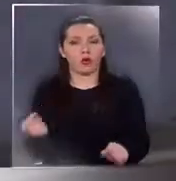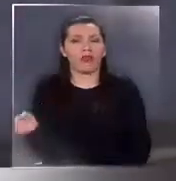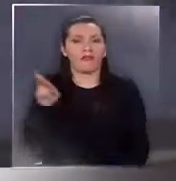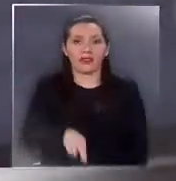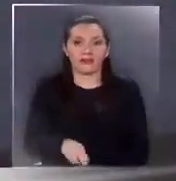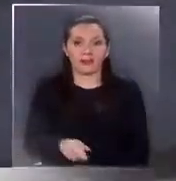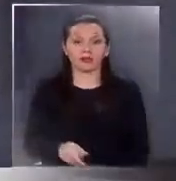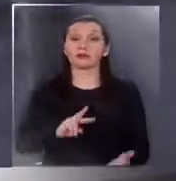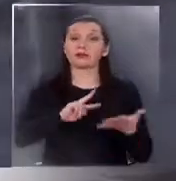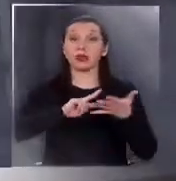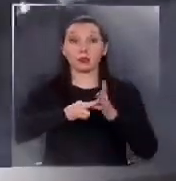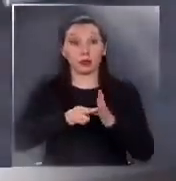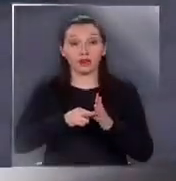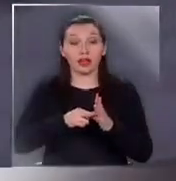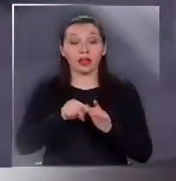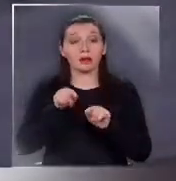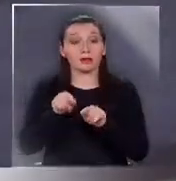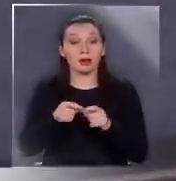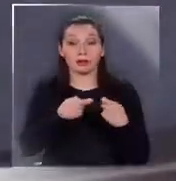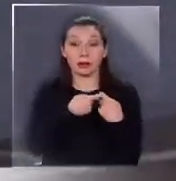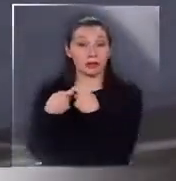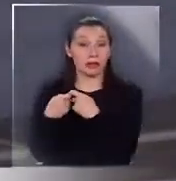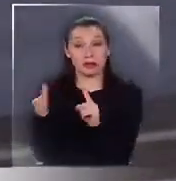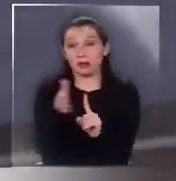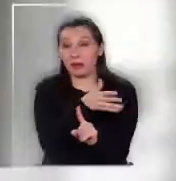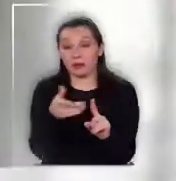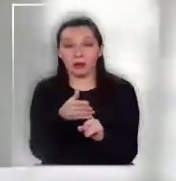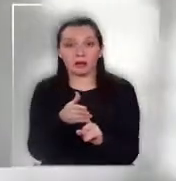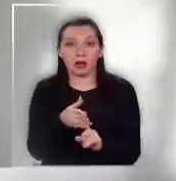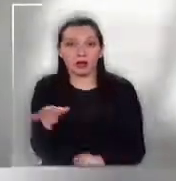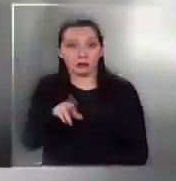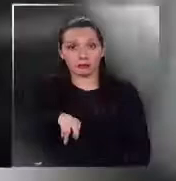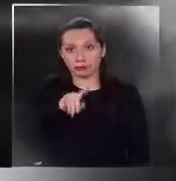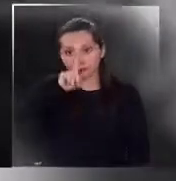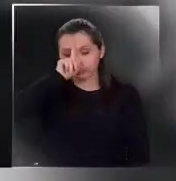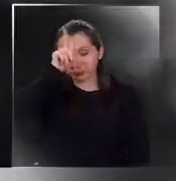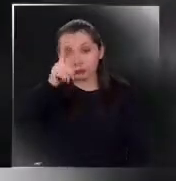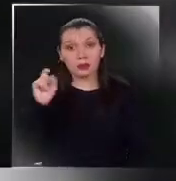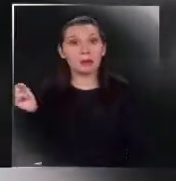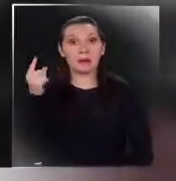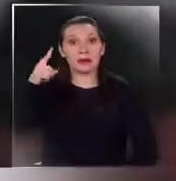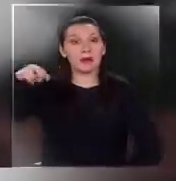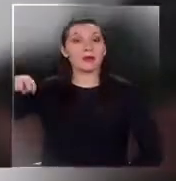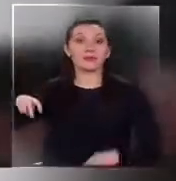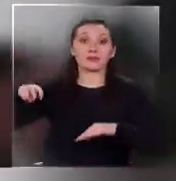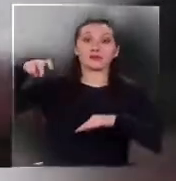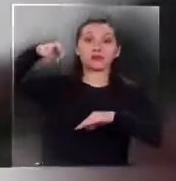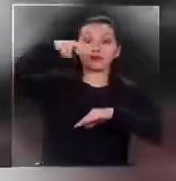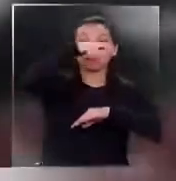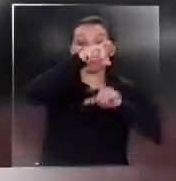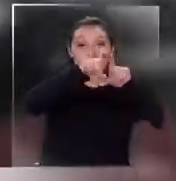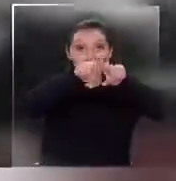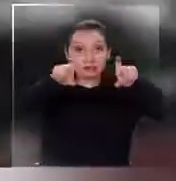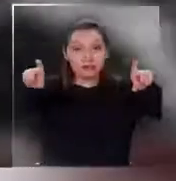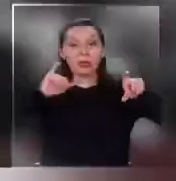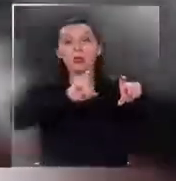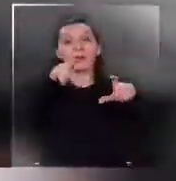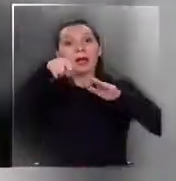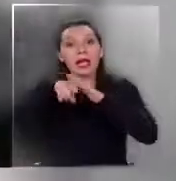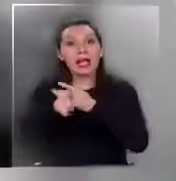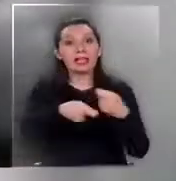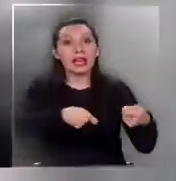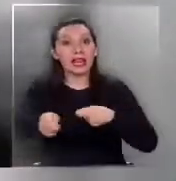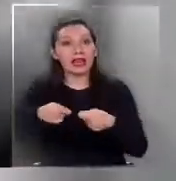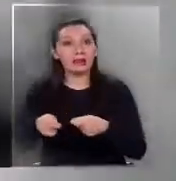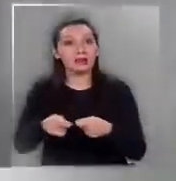El problema es que los episodios de violencia se han vuelto habituales. Primero la pasarela del mall, después los ingresos a los centros comerciales,